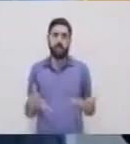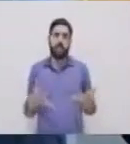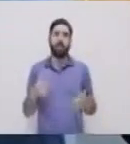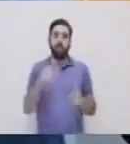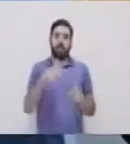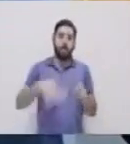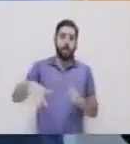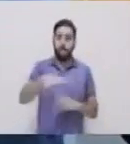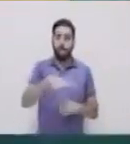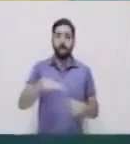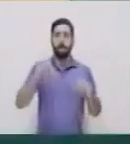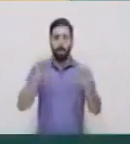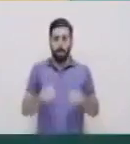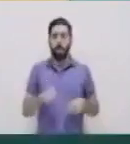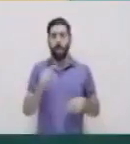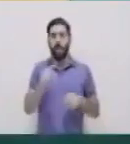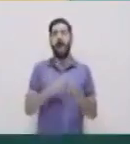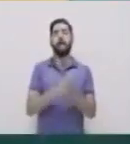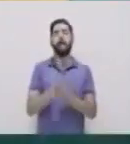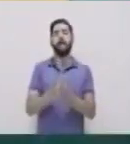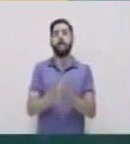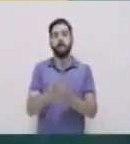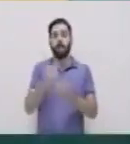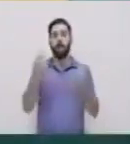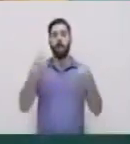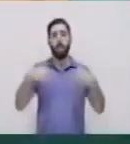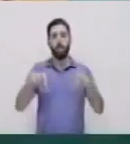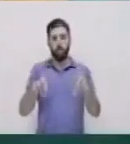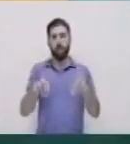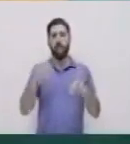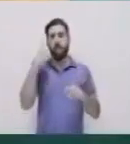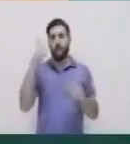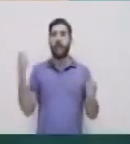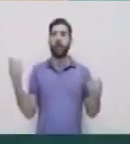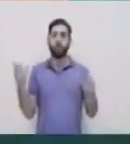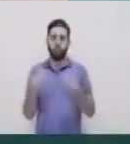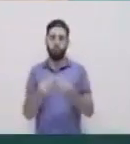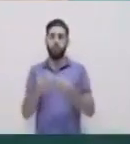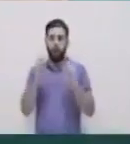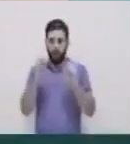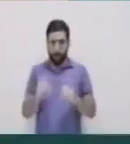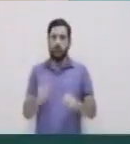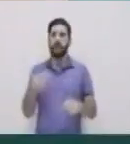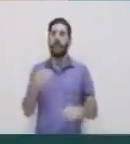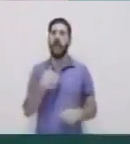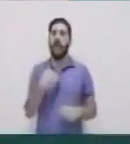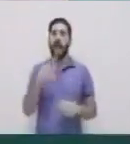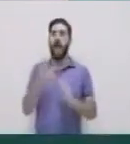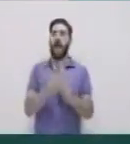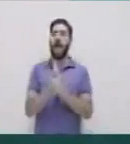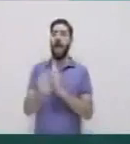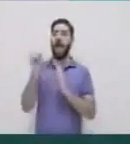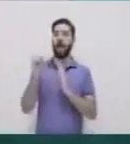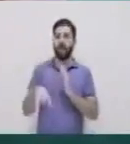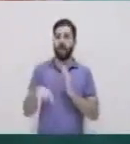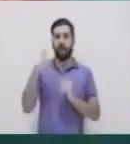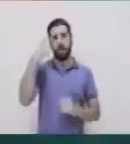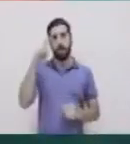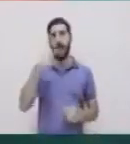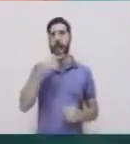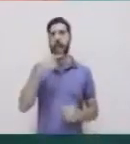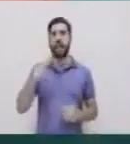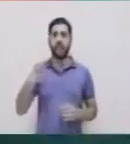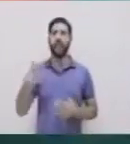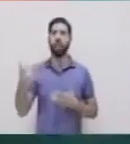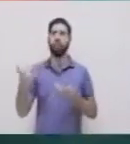y parte es poder aprovechar esa oportunidad, acercarnos a los familiares que tenemos cerca, poder tener esa habilidad del lenguaje